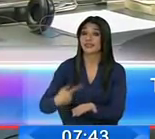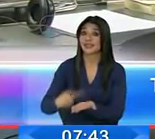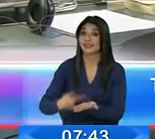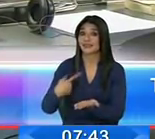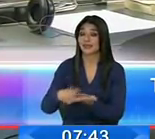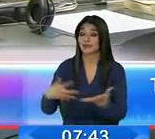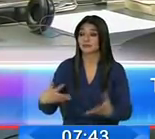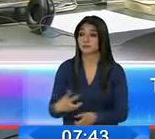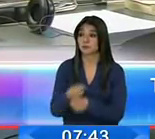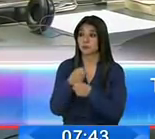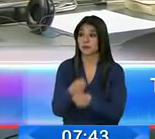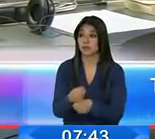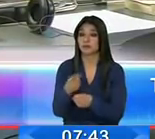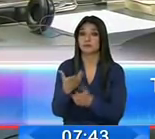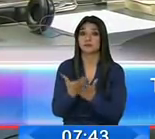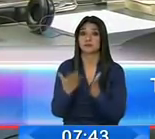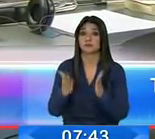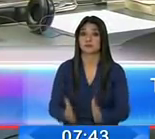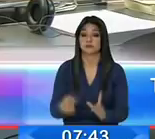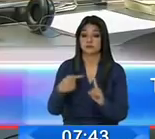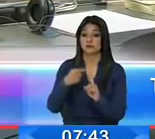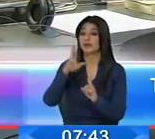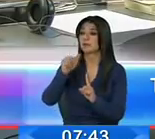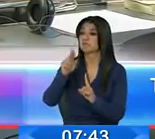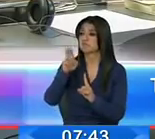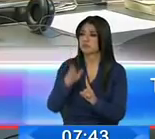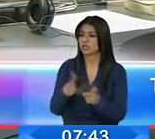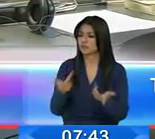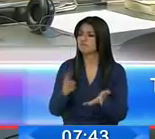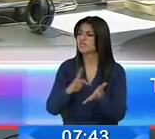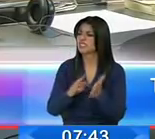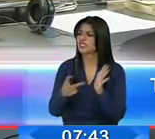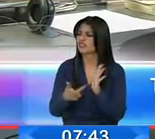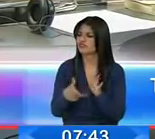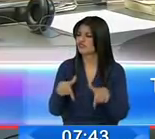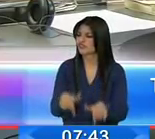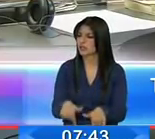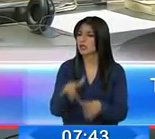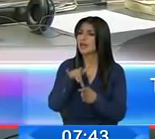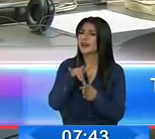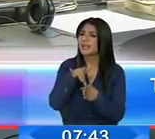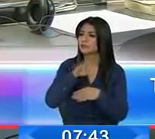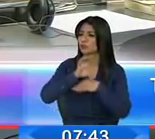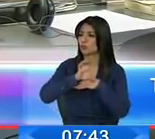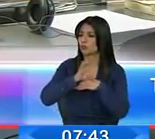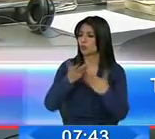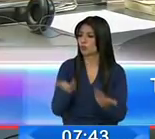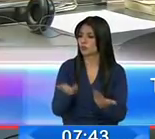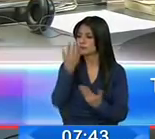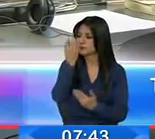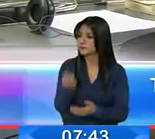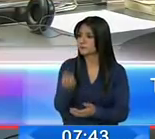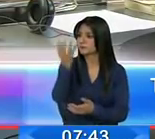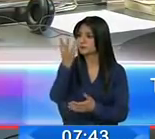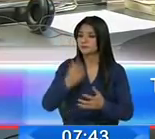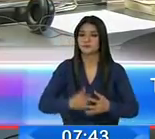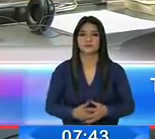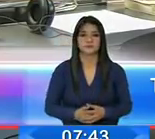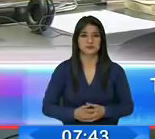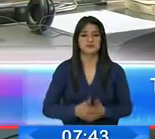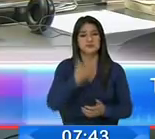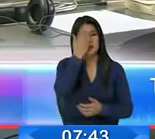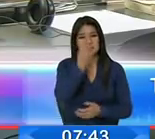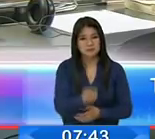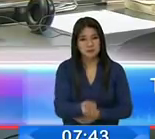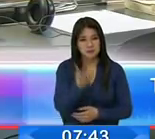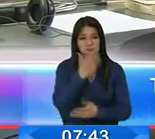Security, el economista Ramiro Crespo. Bueno, ¿qué significado tiene esto en estas condiciones económicas que tiene el país? Buen día. Muy buenos